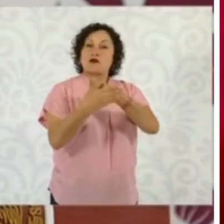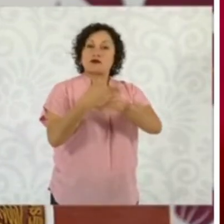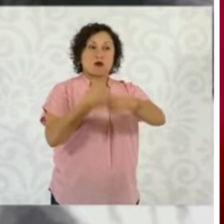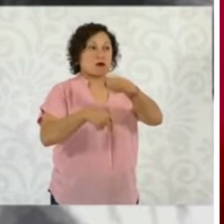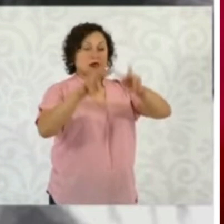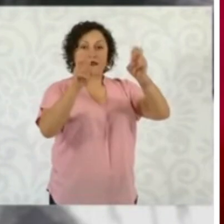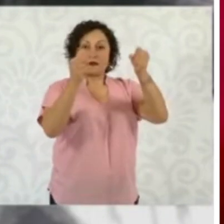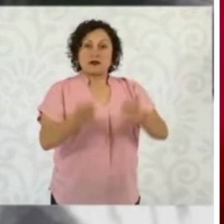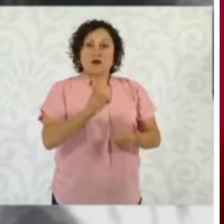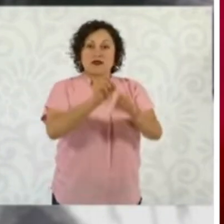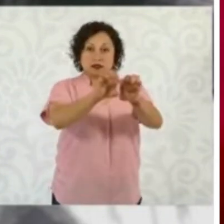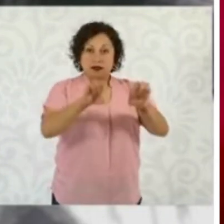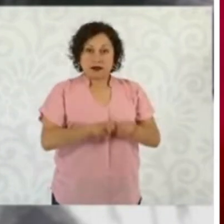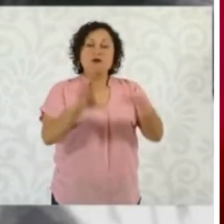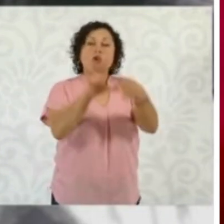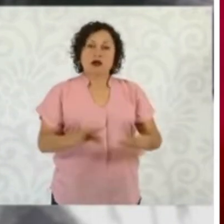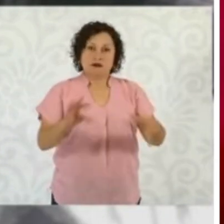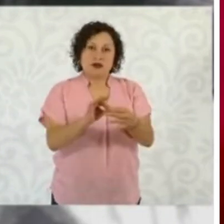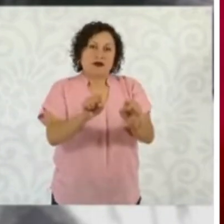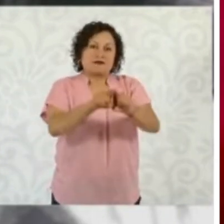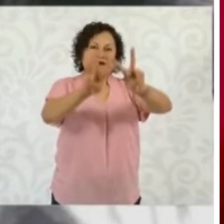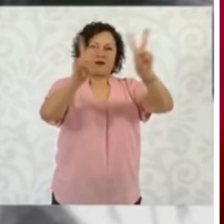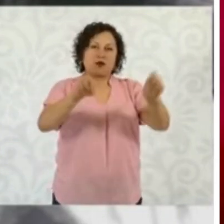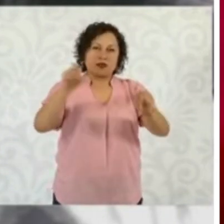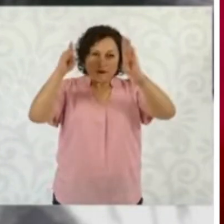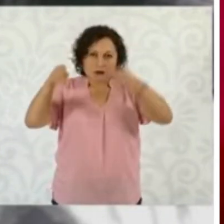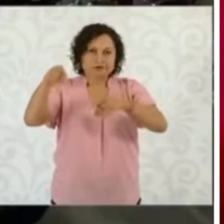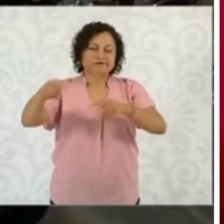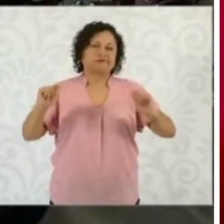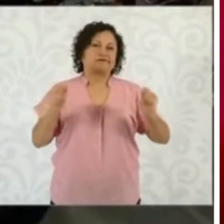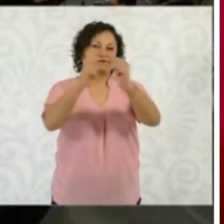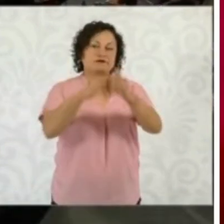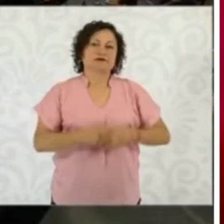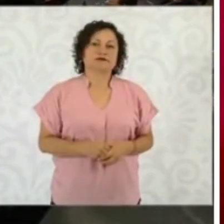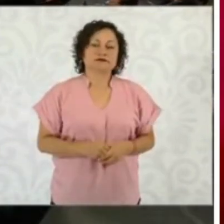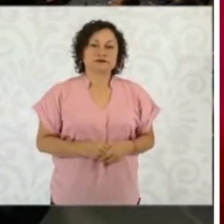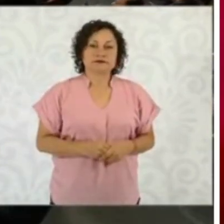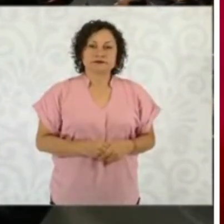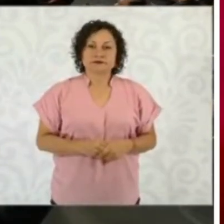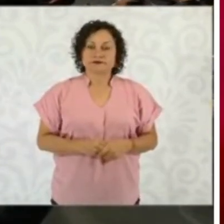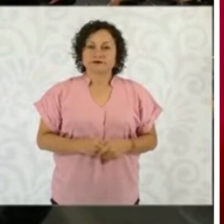investigación por parte de la Fiscalía, en particular del periodo de Teuchitlán. Gracias, presidente. Gracias.